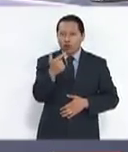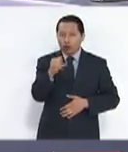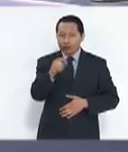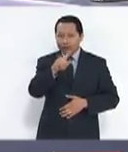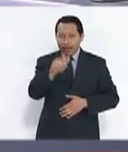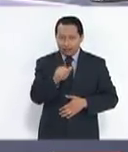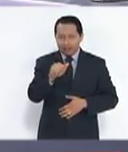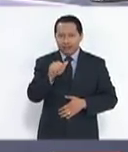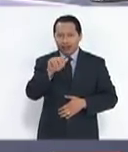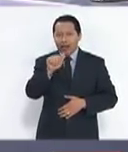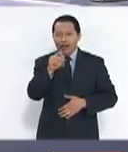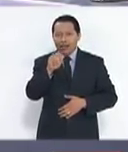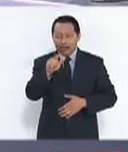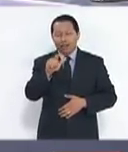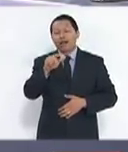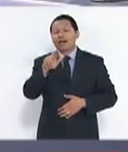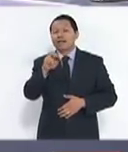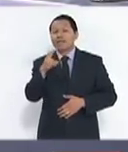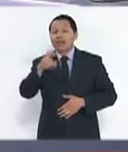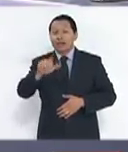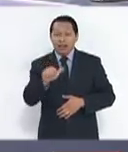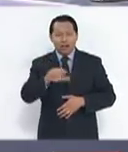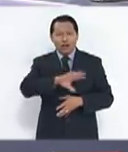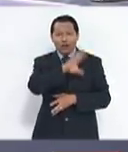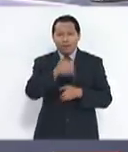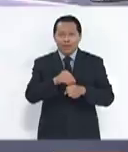González, Adán Rivera, a todos mis compañeros